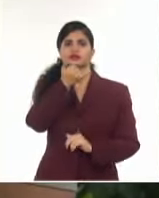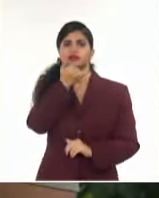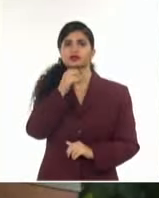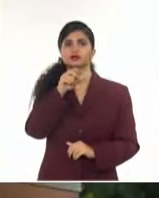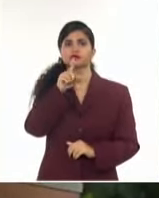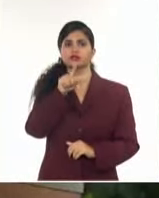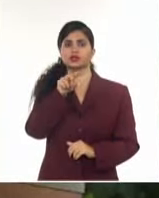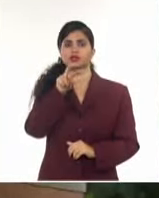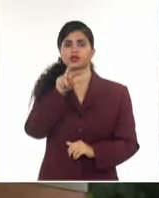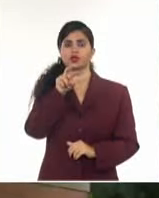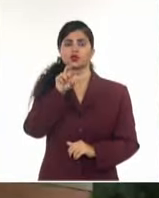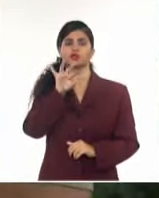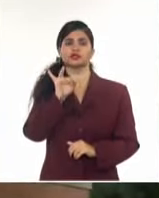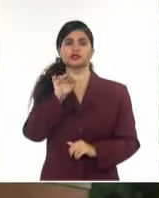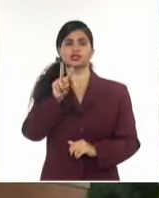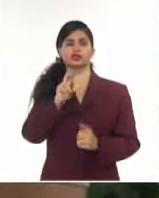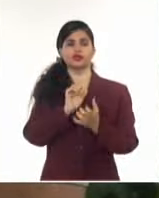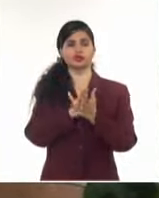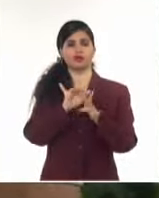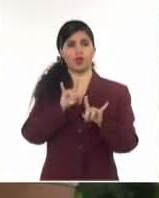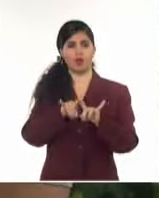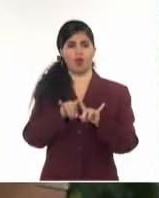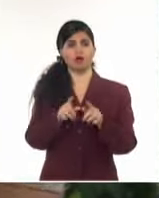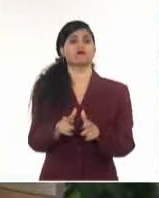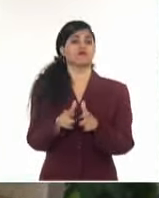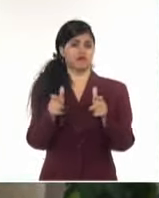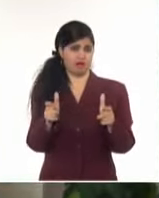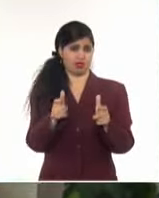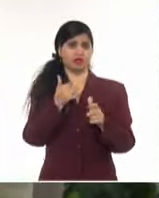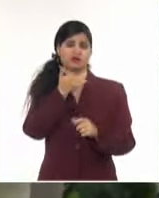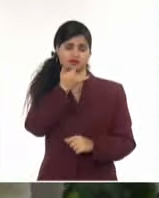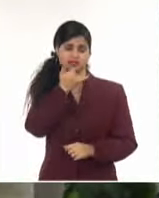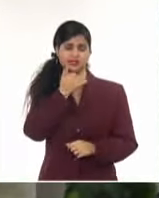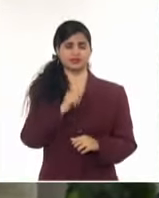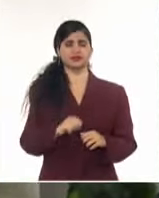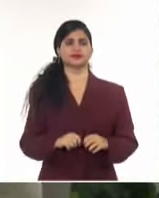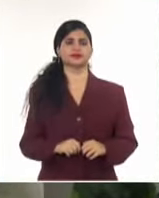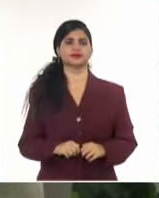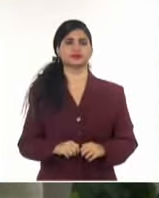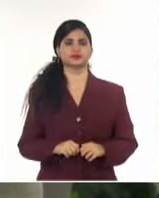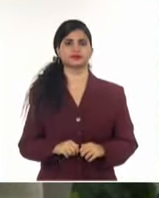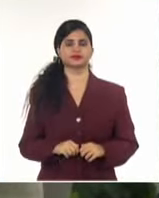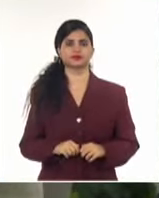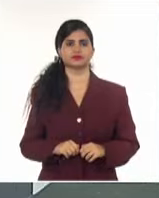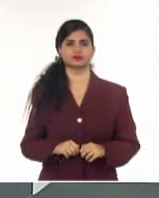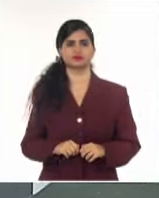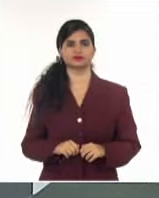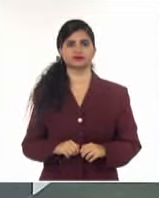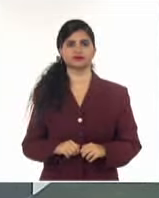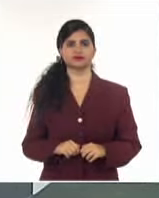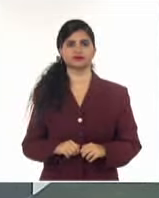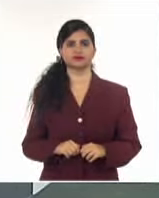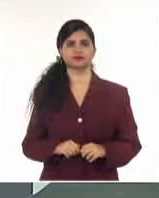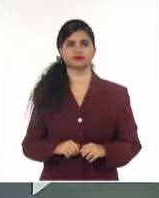megawatts, sí distribuido en todo el país, porque ya tendríamos la entrada de la unidad 5 de la termoeléctrica Nuevita. Y seguimos con